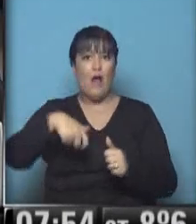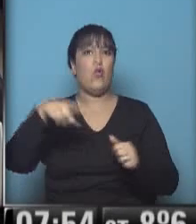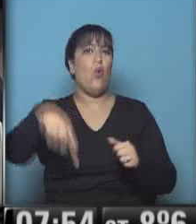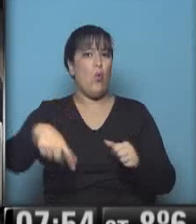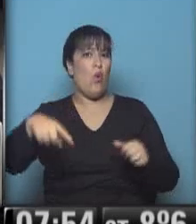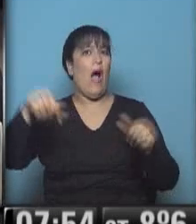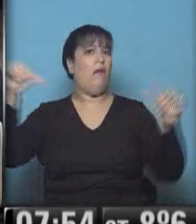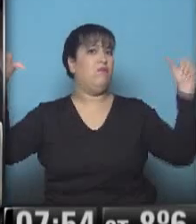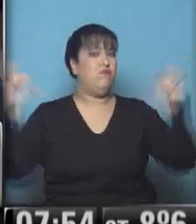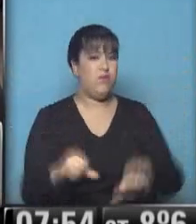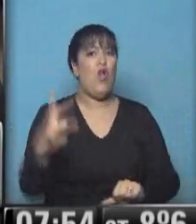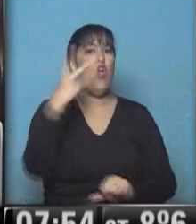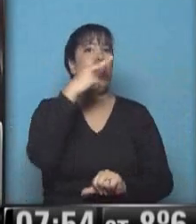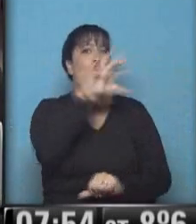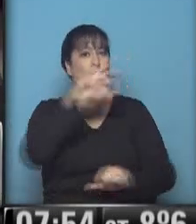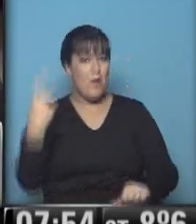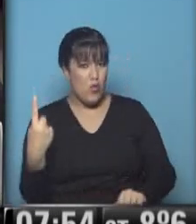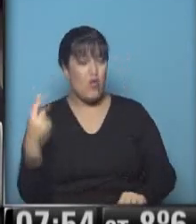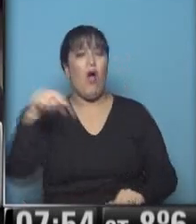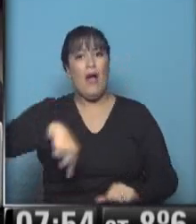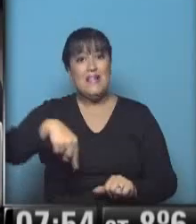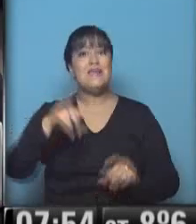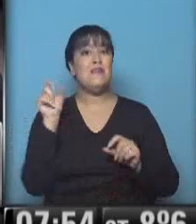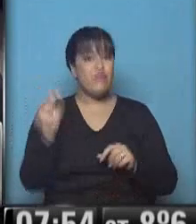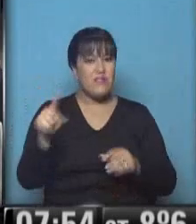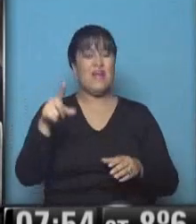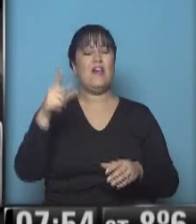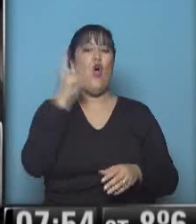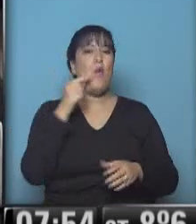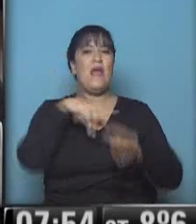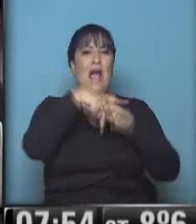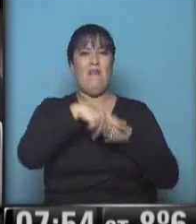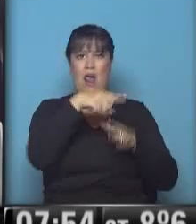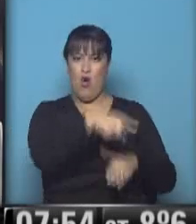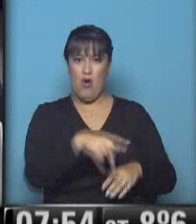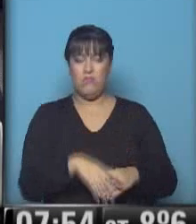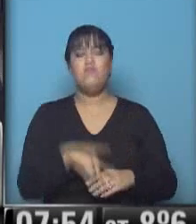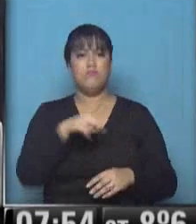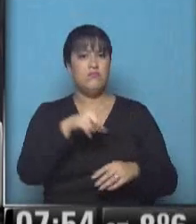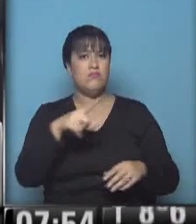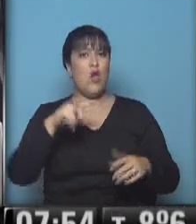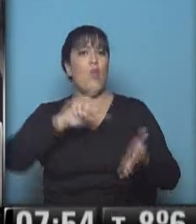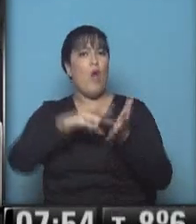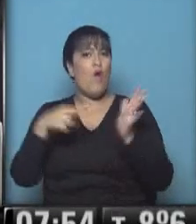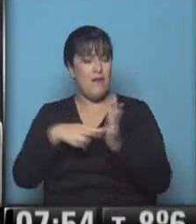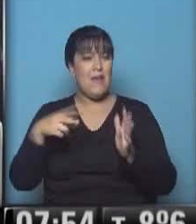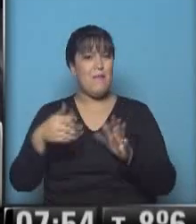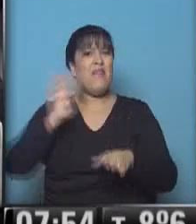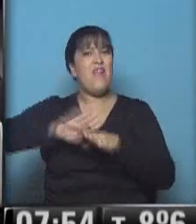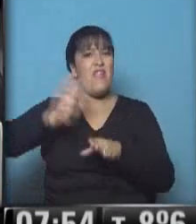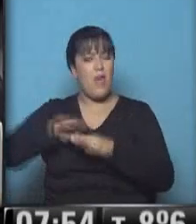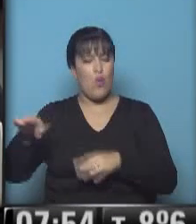todo el sistema es domingo cabalo un protagonista fundamental en toda esta crisis de la deuda en estos